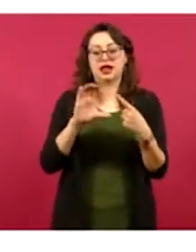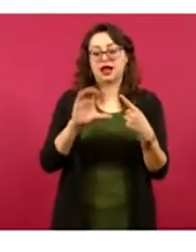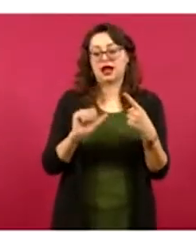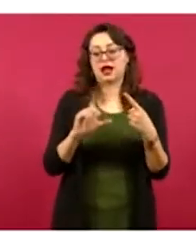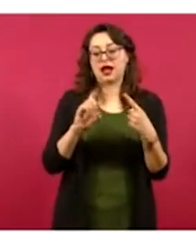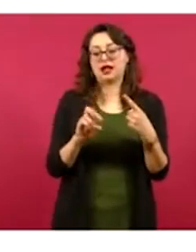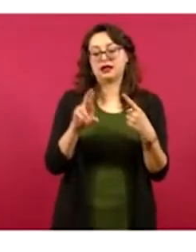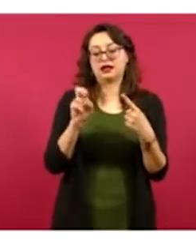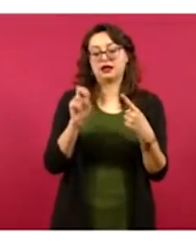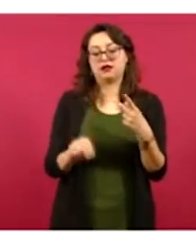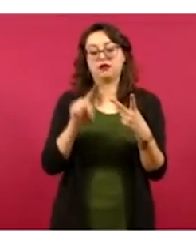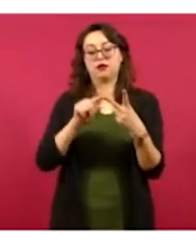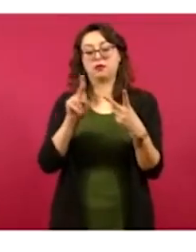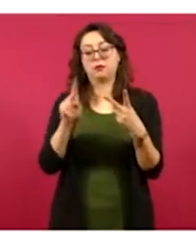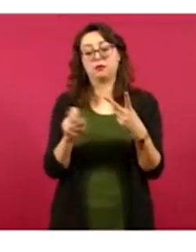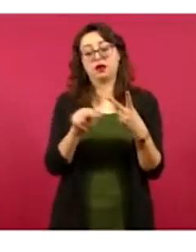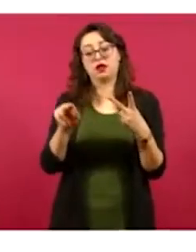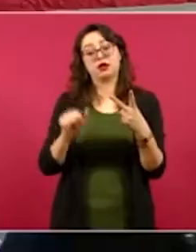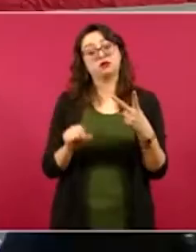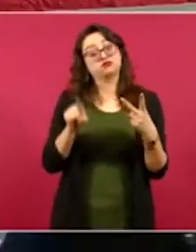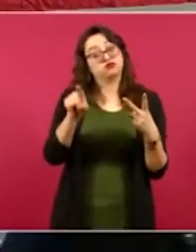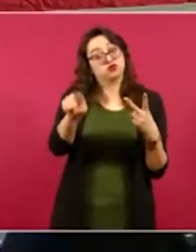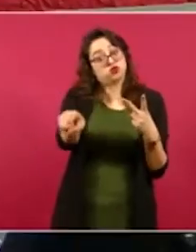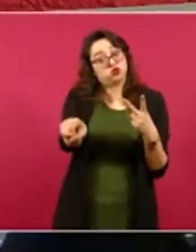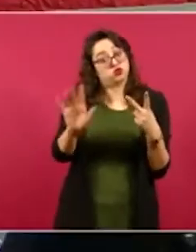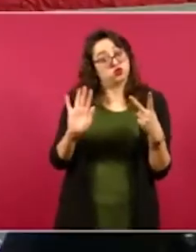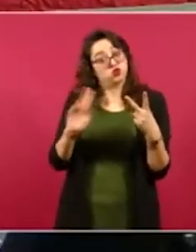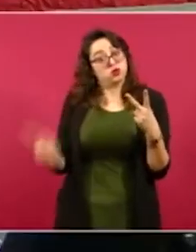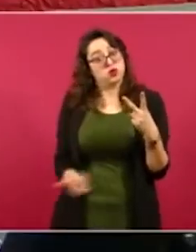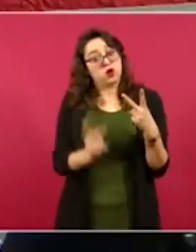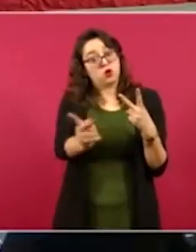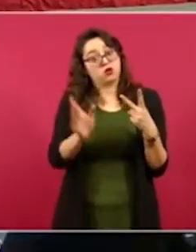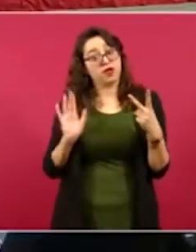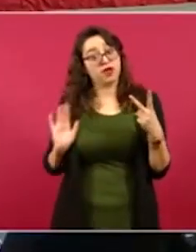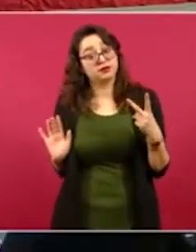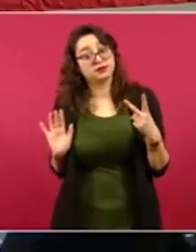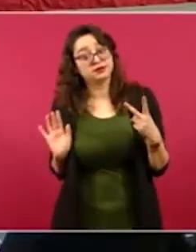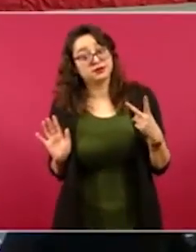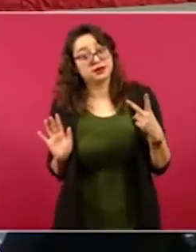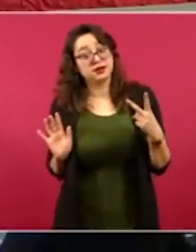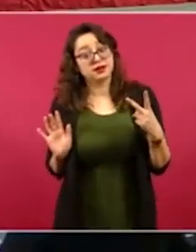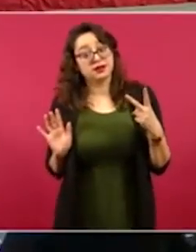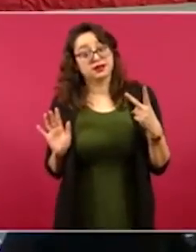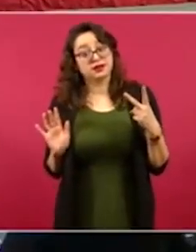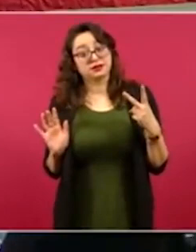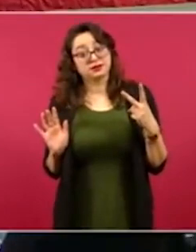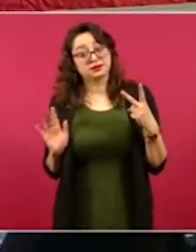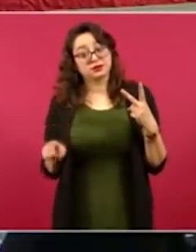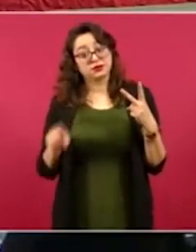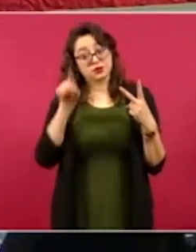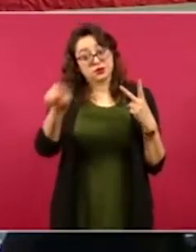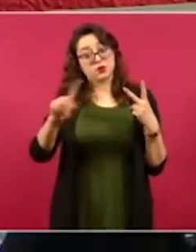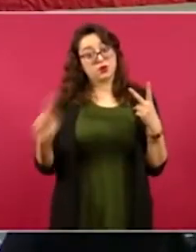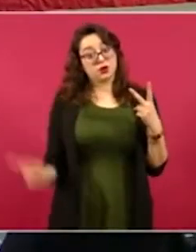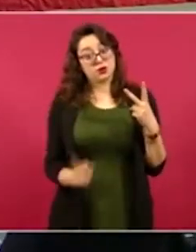el que preguntaste. Por eso tengo que decirlo, porque no puedo